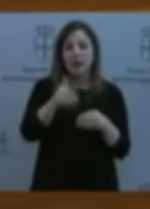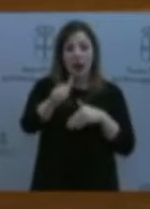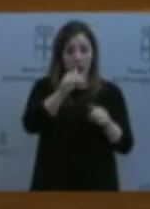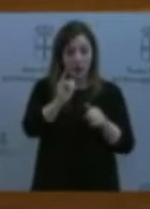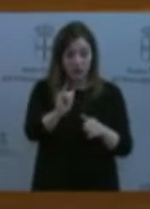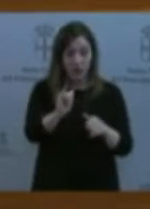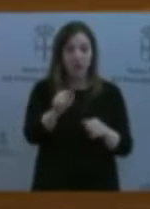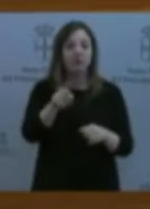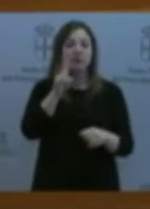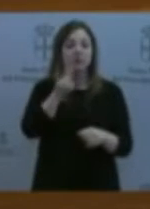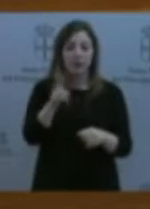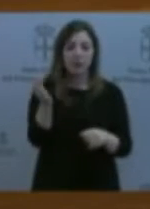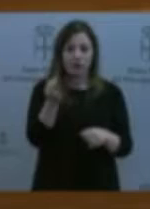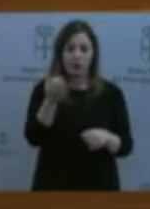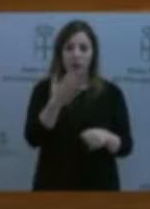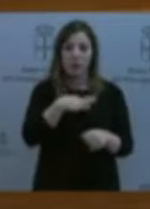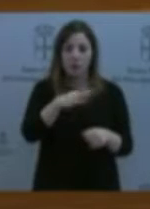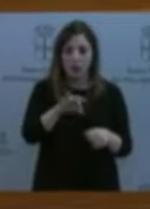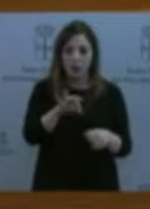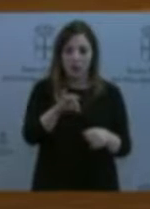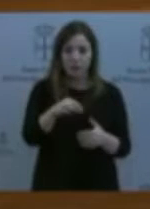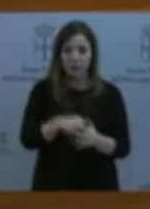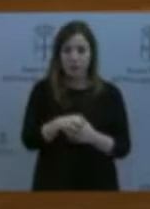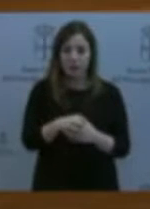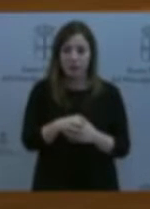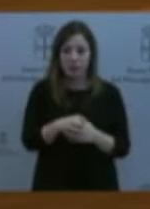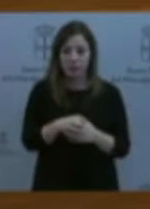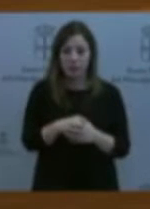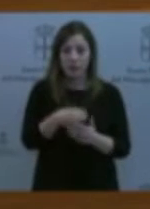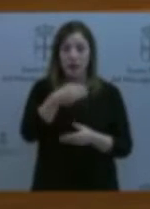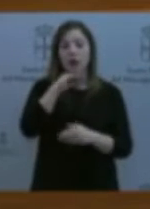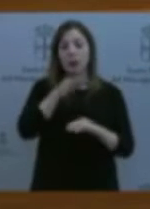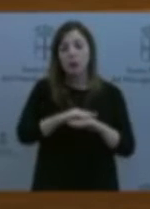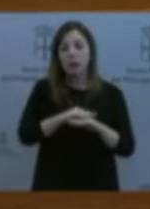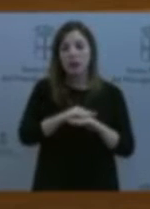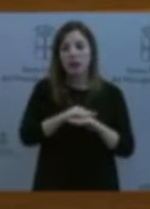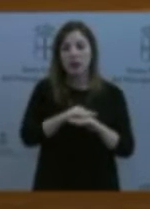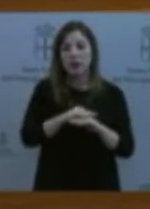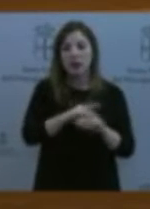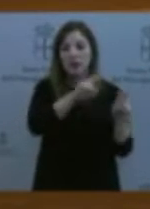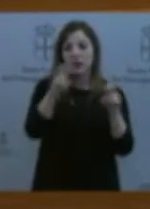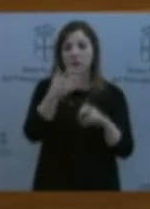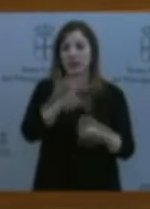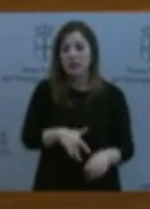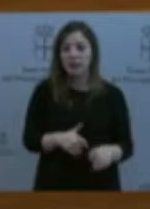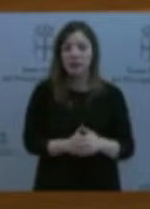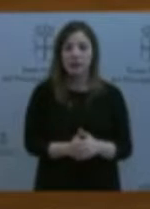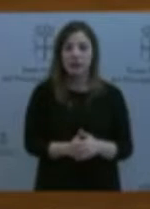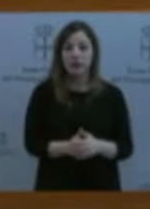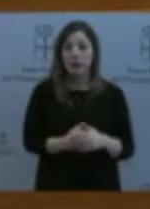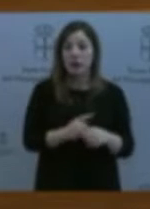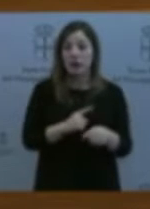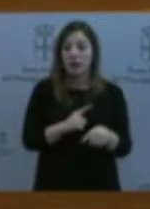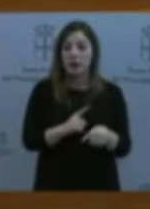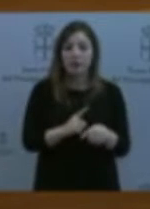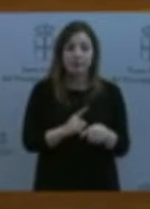más propicio para poder cumplir estas cuestiones. El tiempo se acaba y quizá están